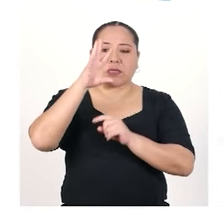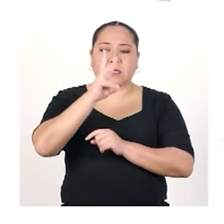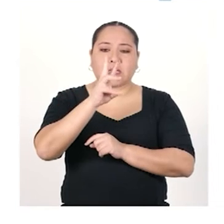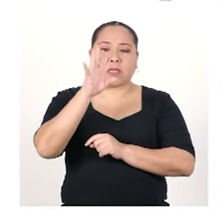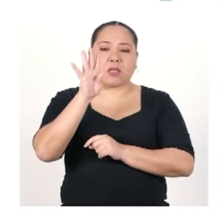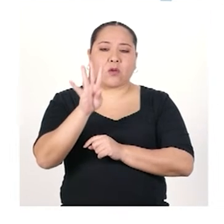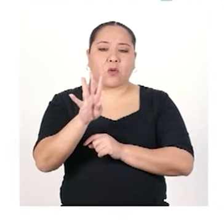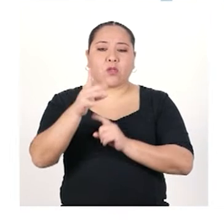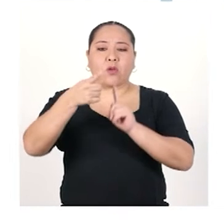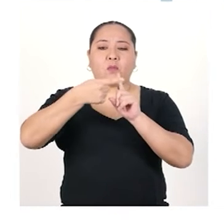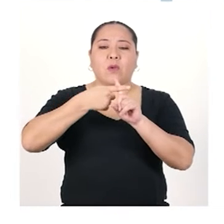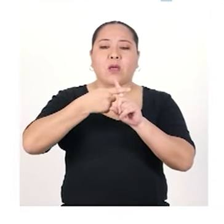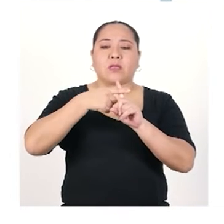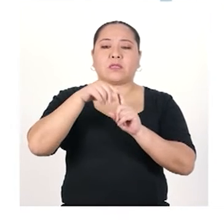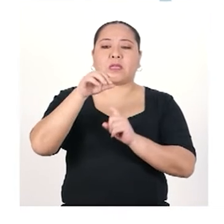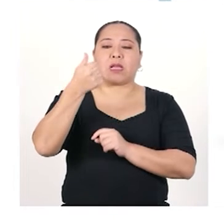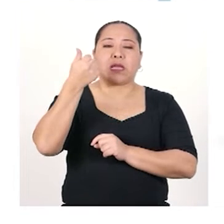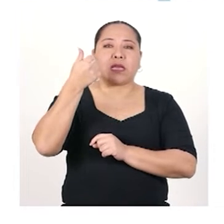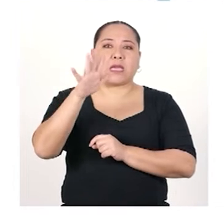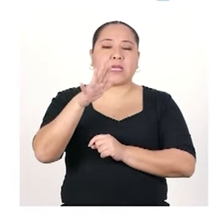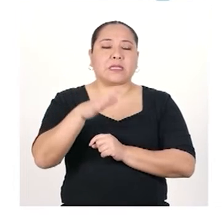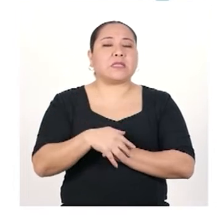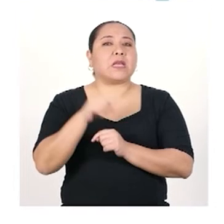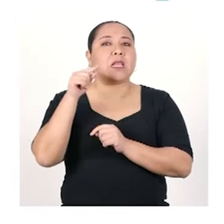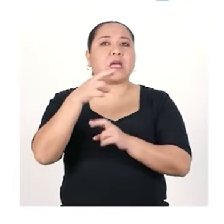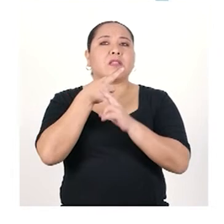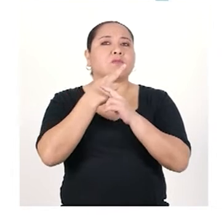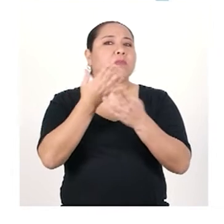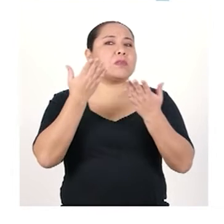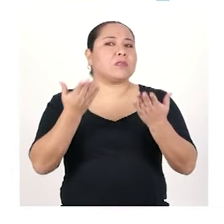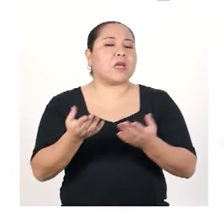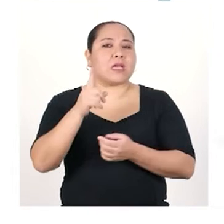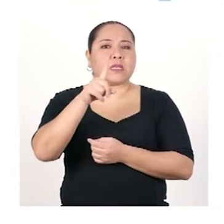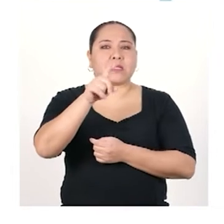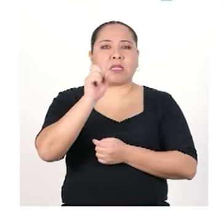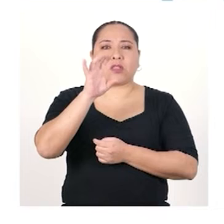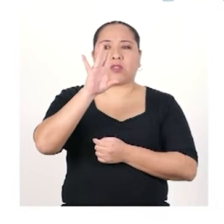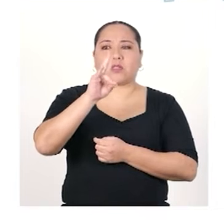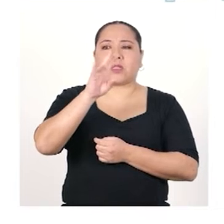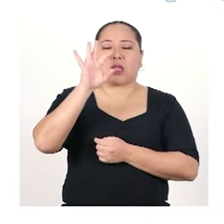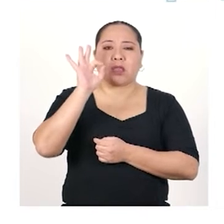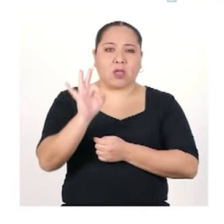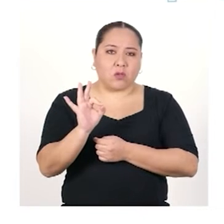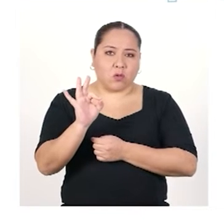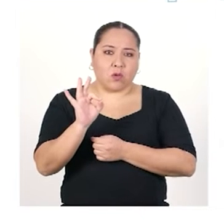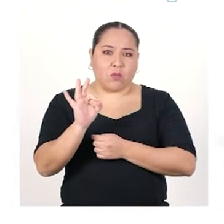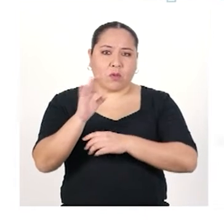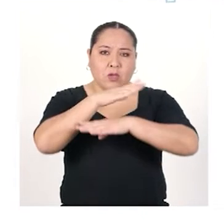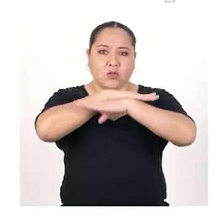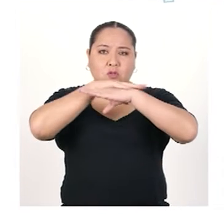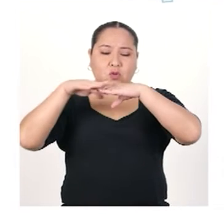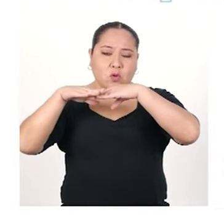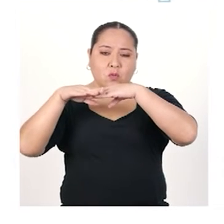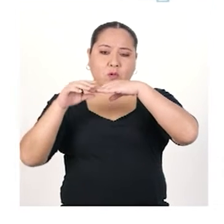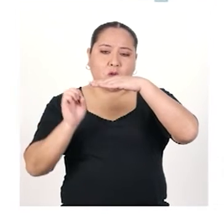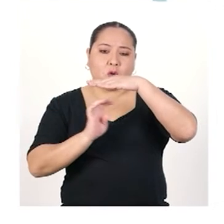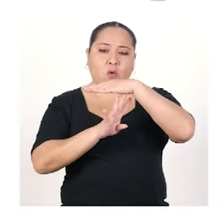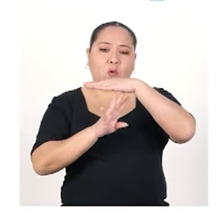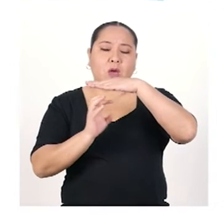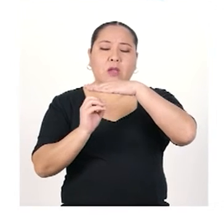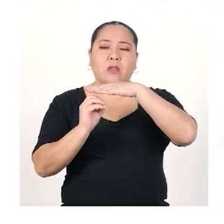más 64 más 15 y el resultado es 179